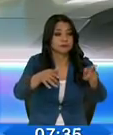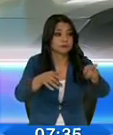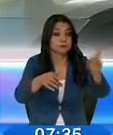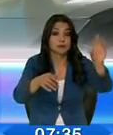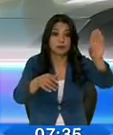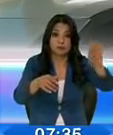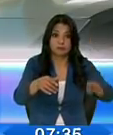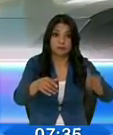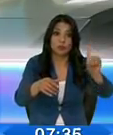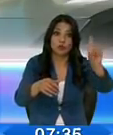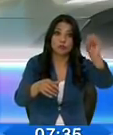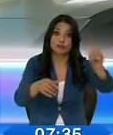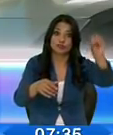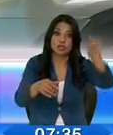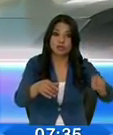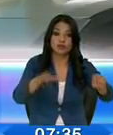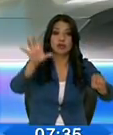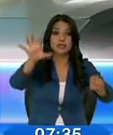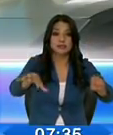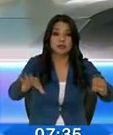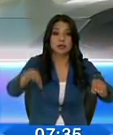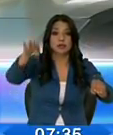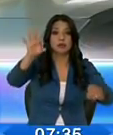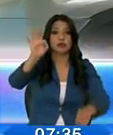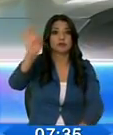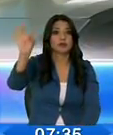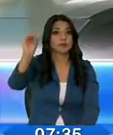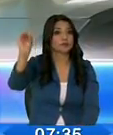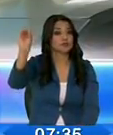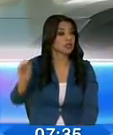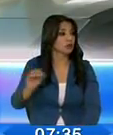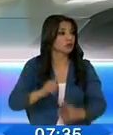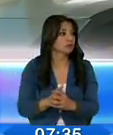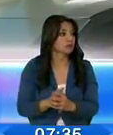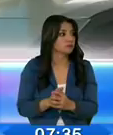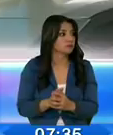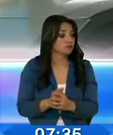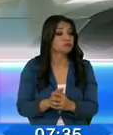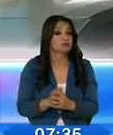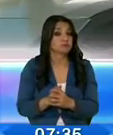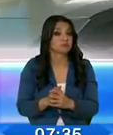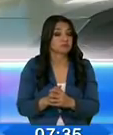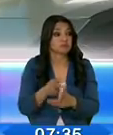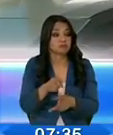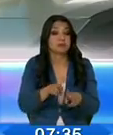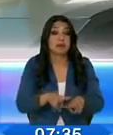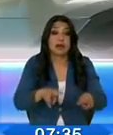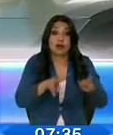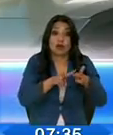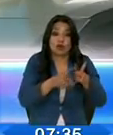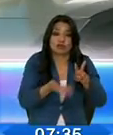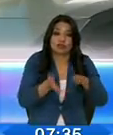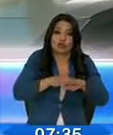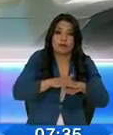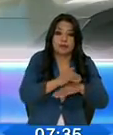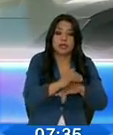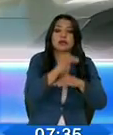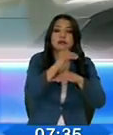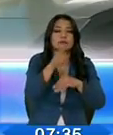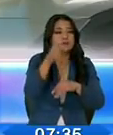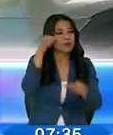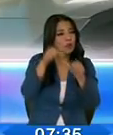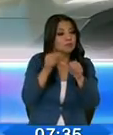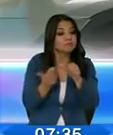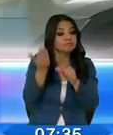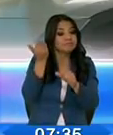contratista al 1% y el Estado se lleva el 99% sobre el excedente del precio, porque recordaremos que en aquella